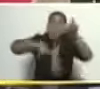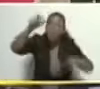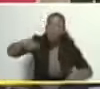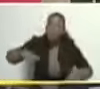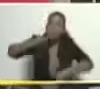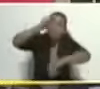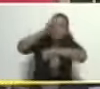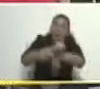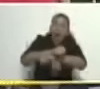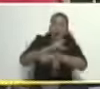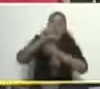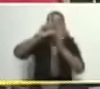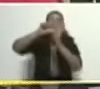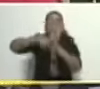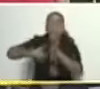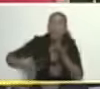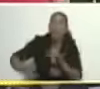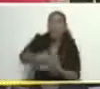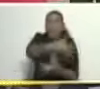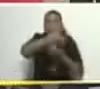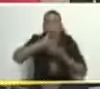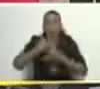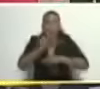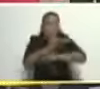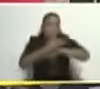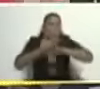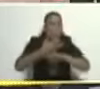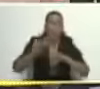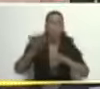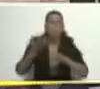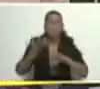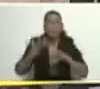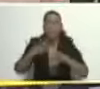personas, luego de robar los recursos